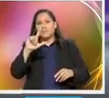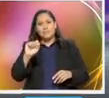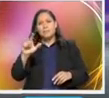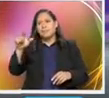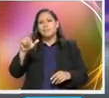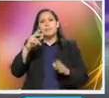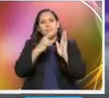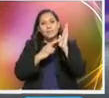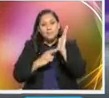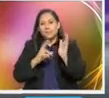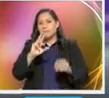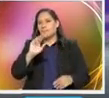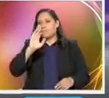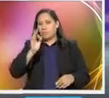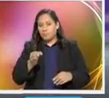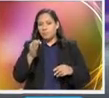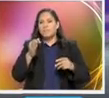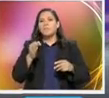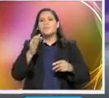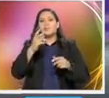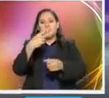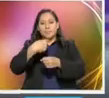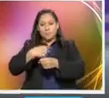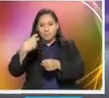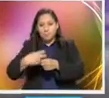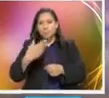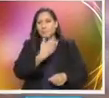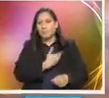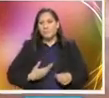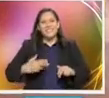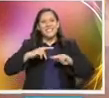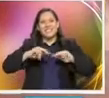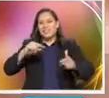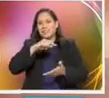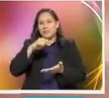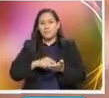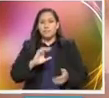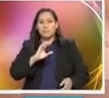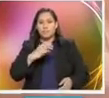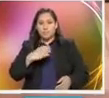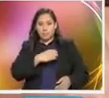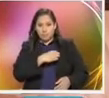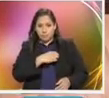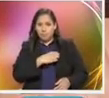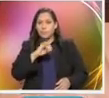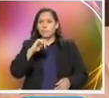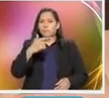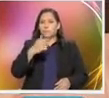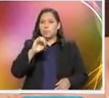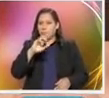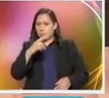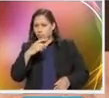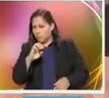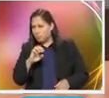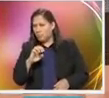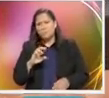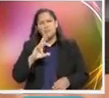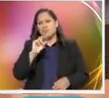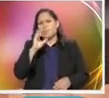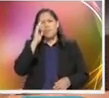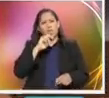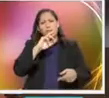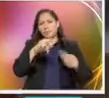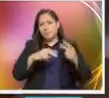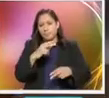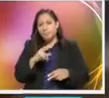aceptar invitaciones de presidentes de ningún lugar. Entonces el manager, George Martin, le dice pues, muy cortésmente, oiga, no vamos a ir.